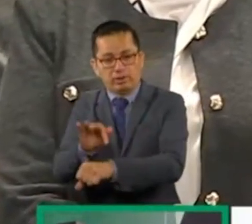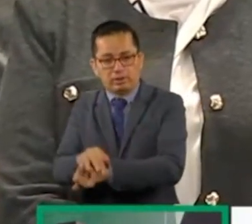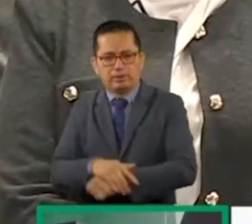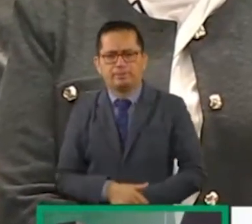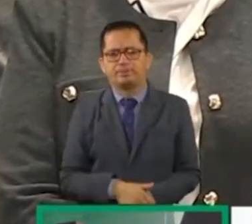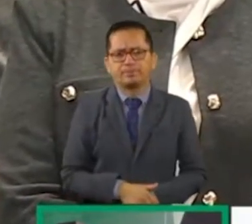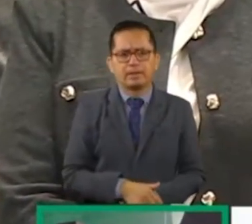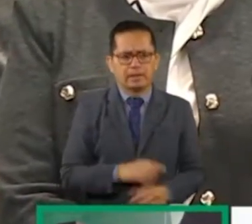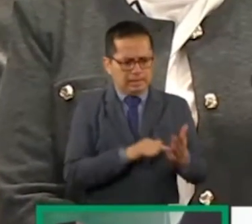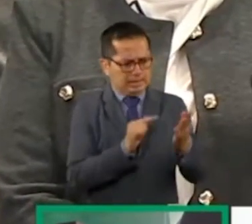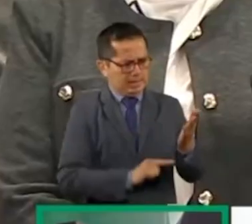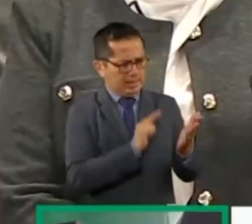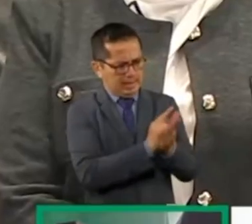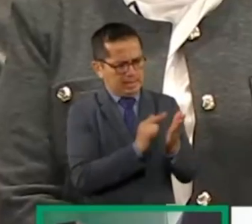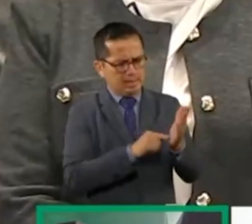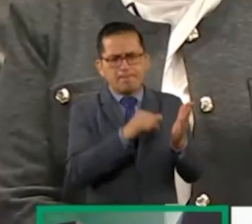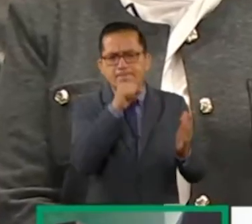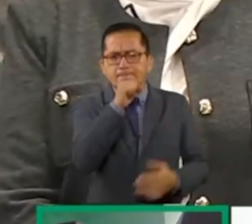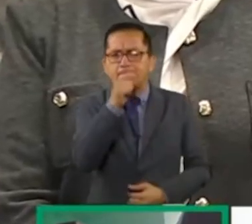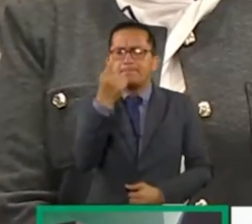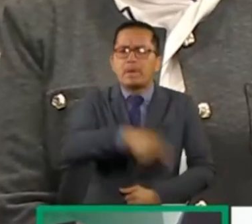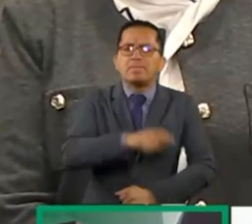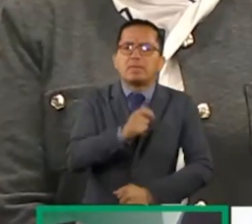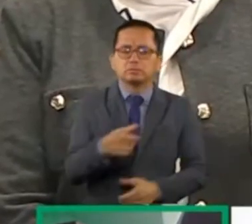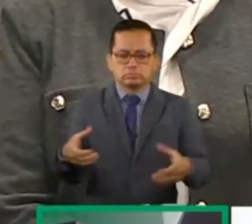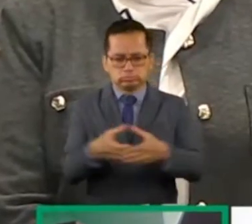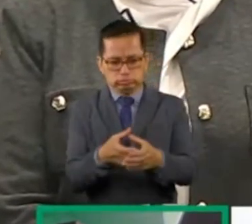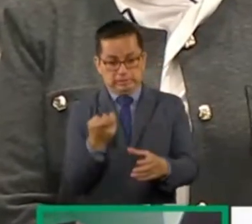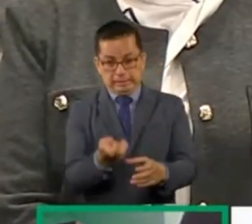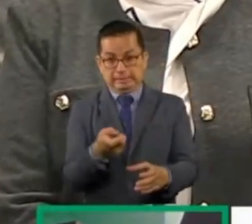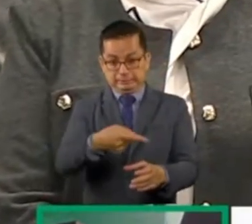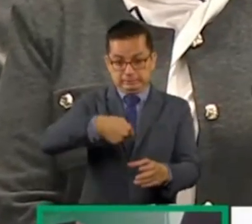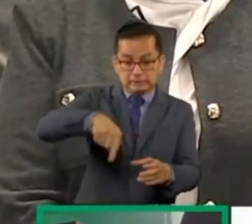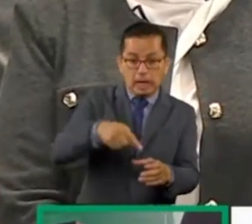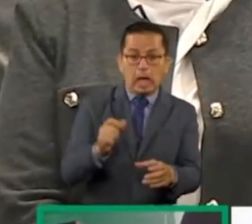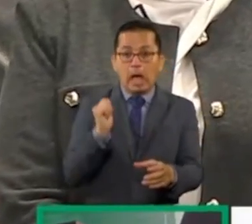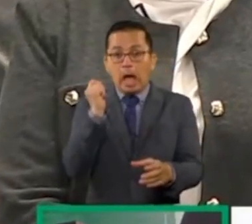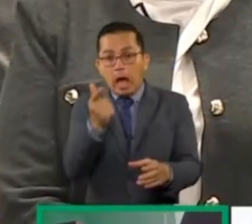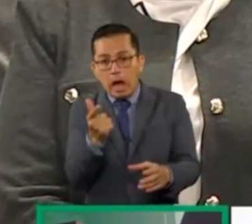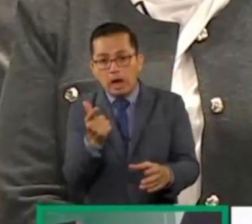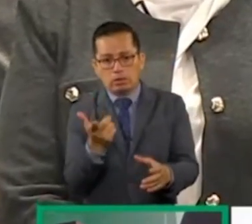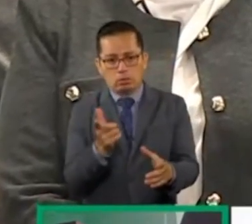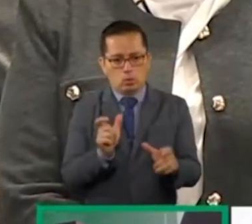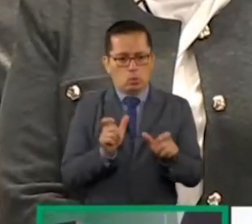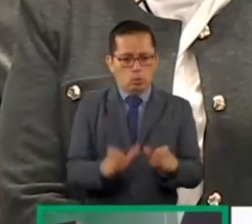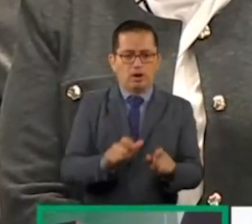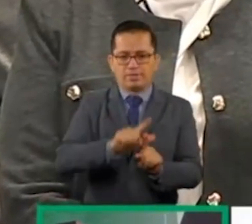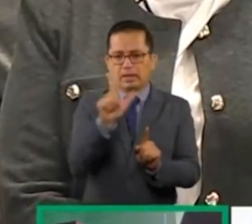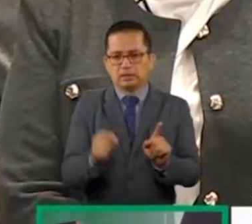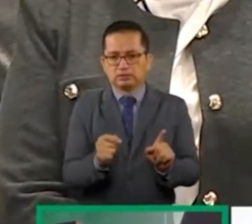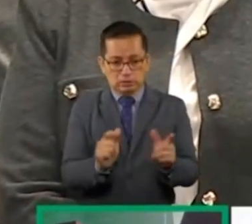comete algún delito en el marco de su actuación en tareas de seguridad pública, será juzgado por los tribunales